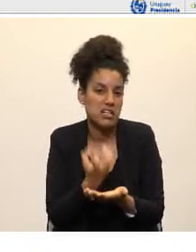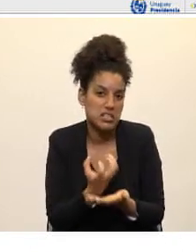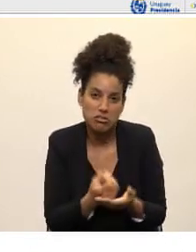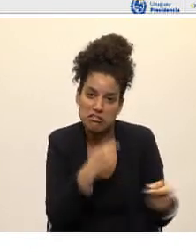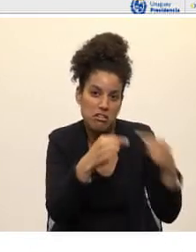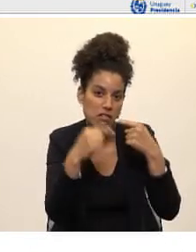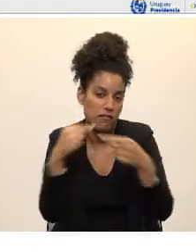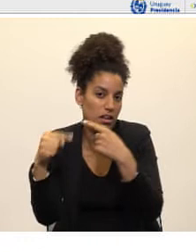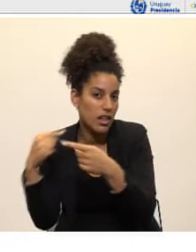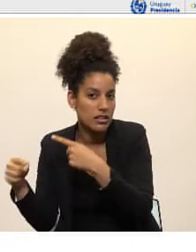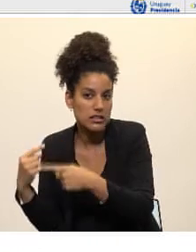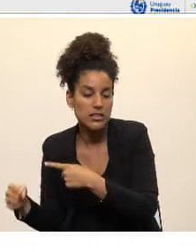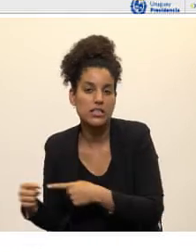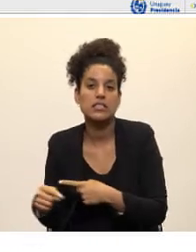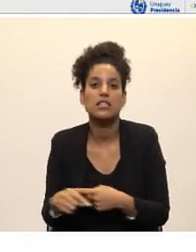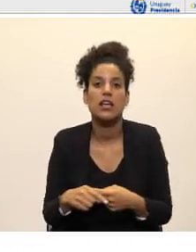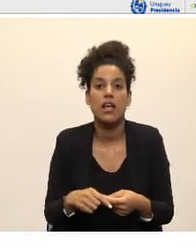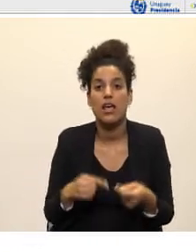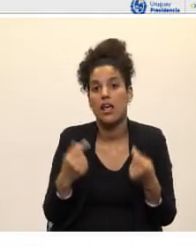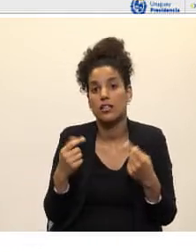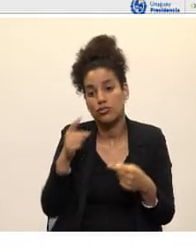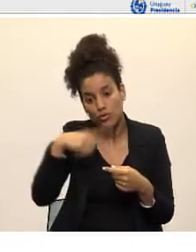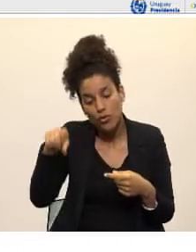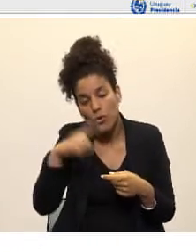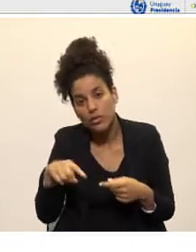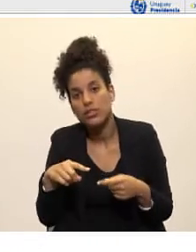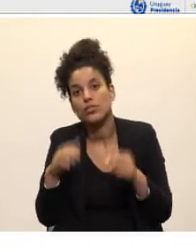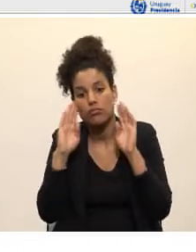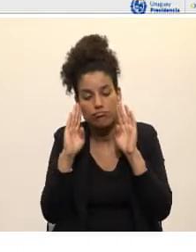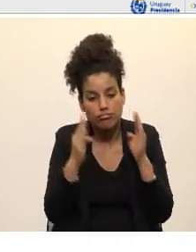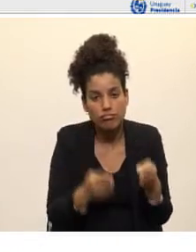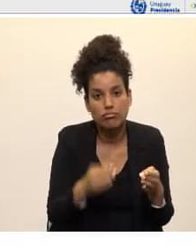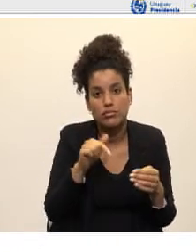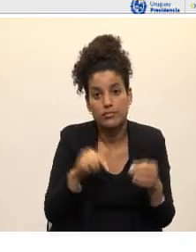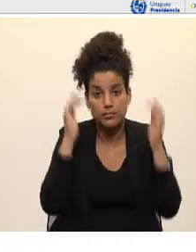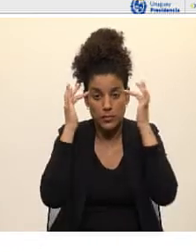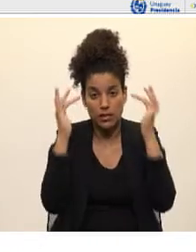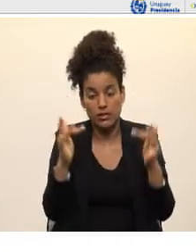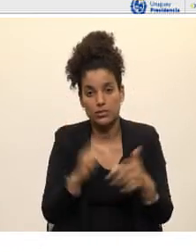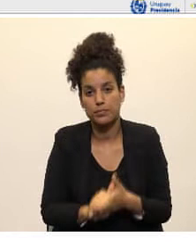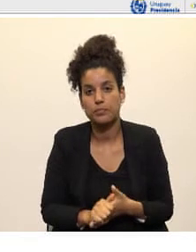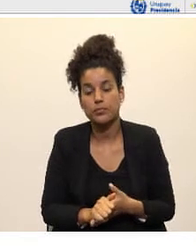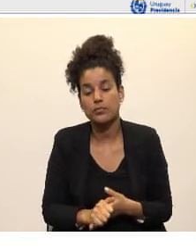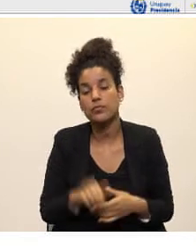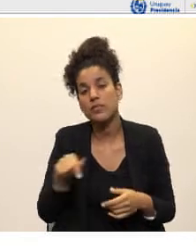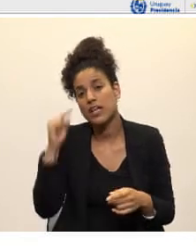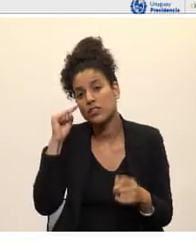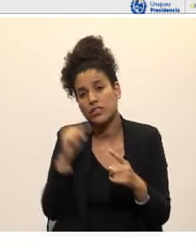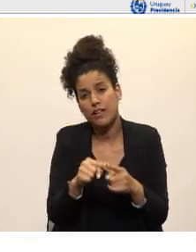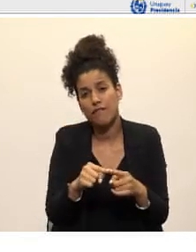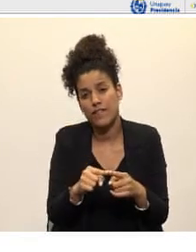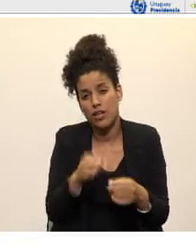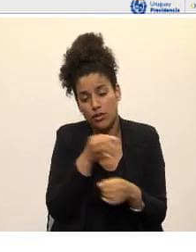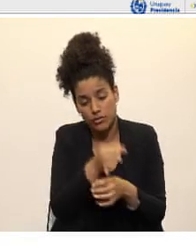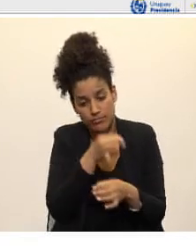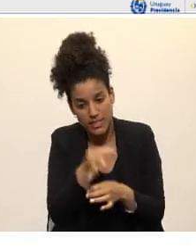tipo, software específicos, estén direccionados también hacia ese campo de conocimiento. Esos desafíos pedagógicos